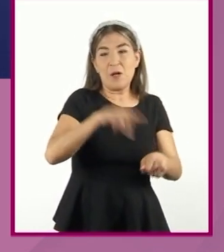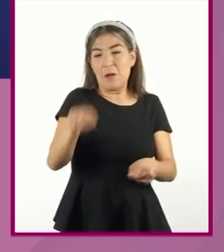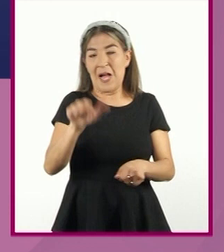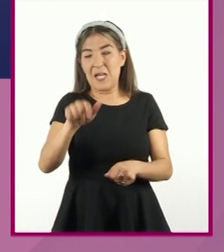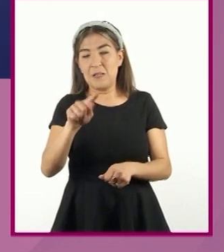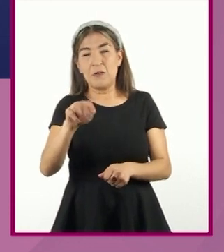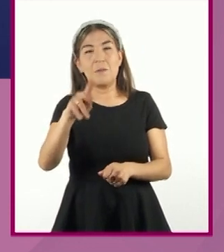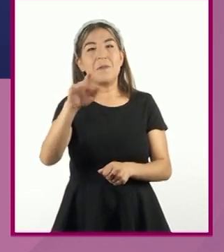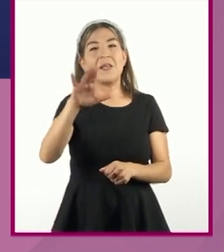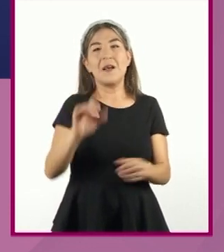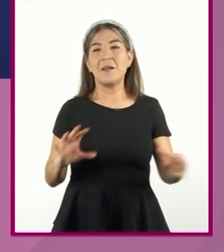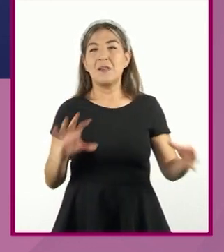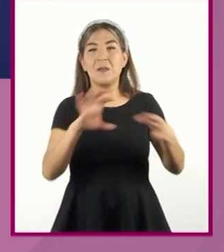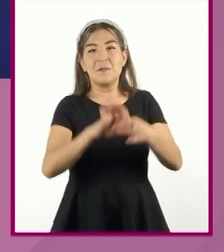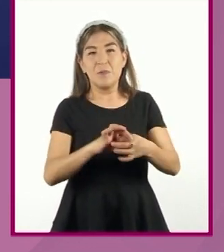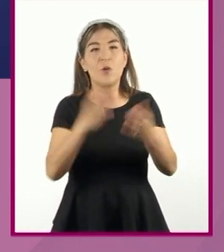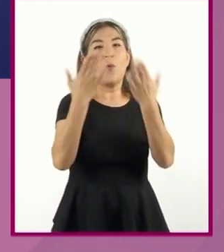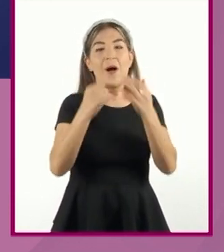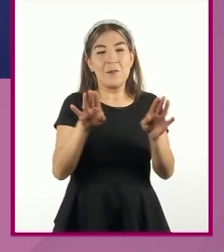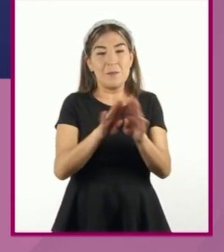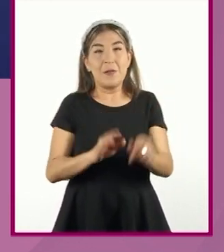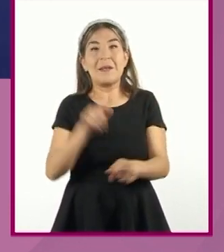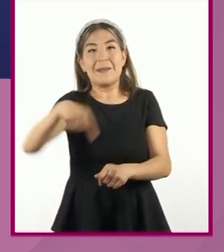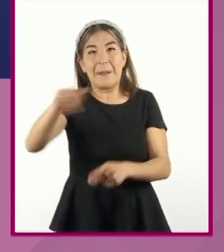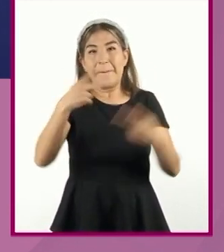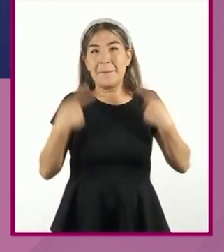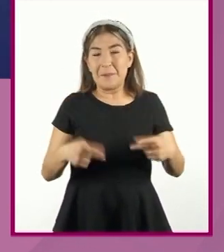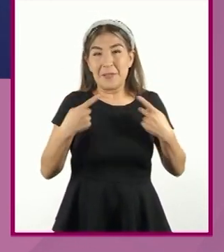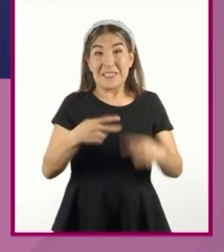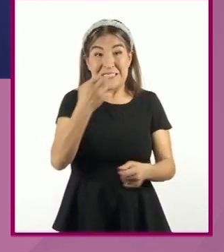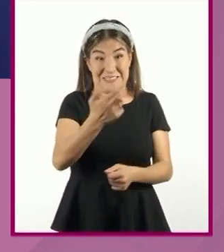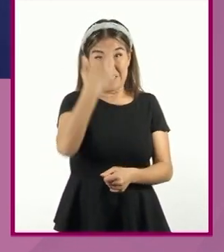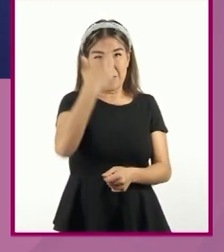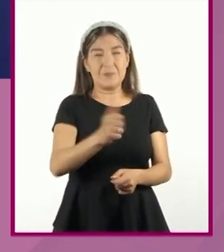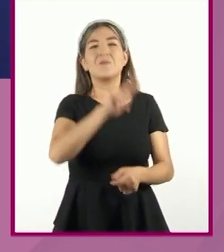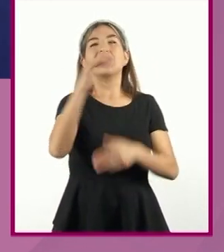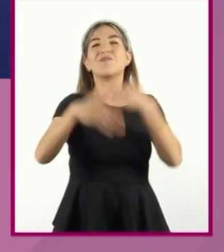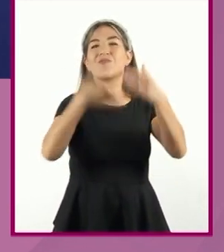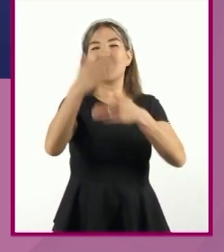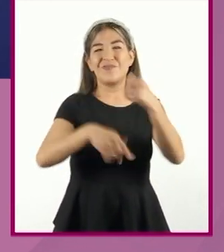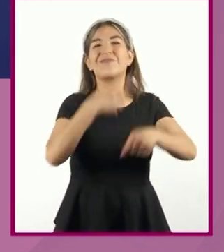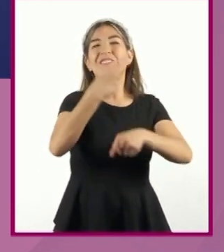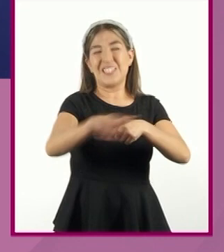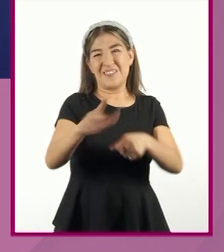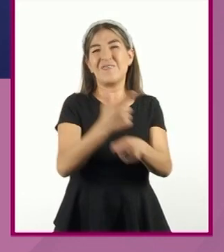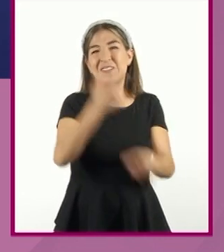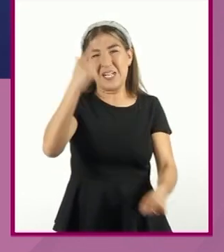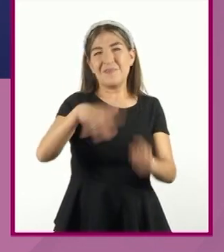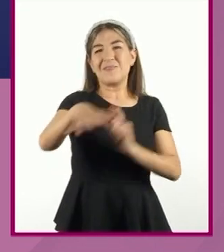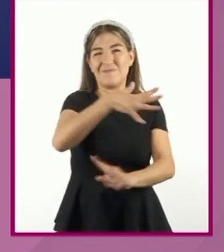una población vulnerable y los efectos del mismo ocasionan daños graves a la población.